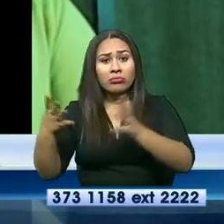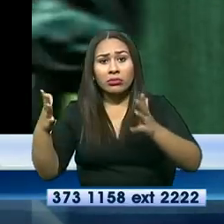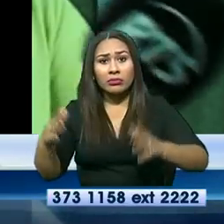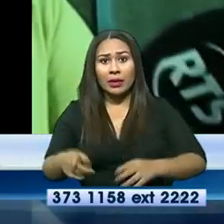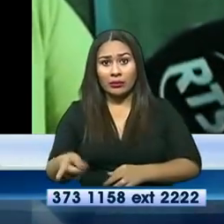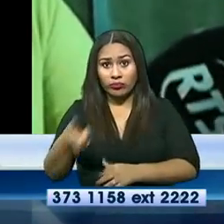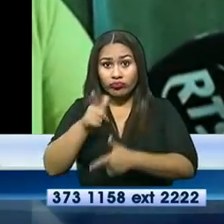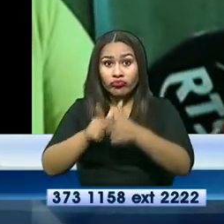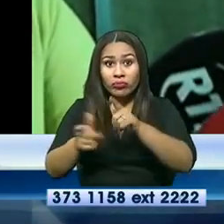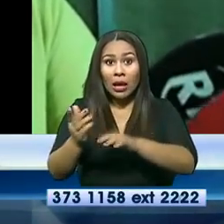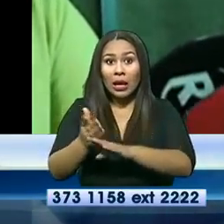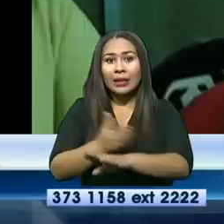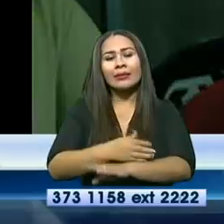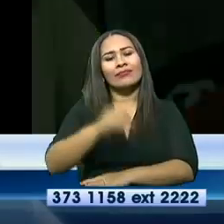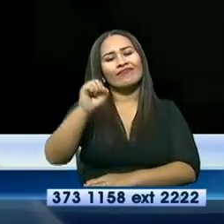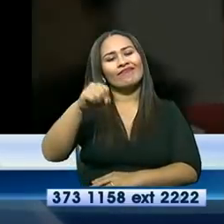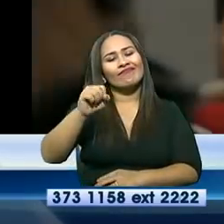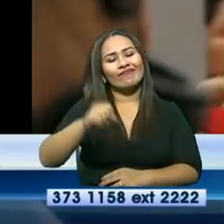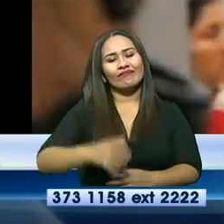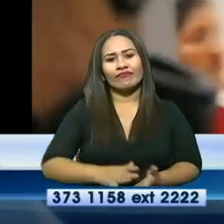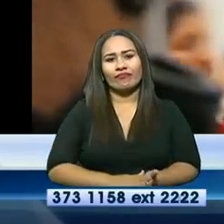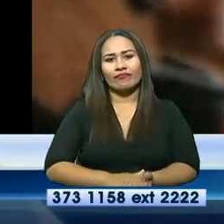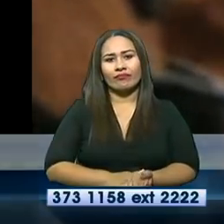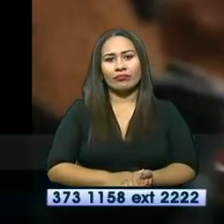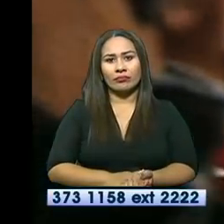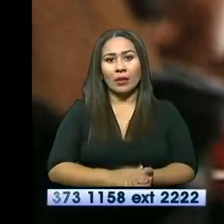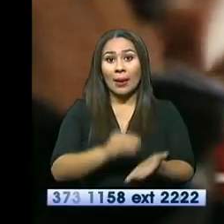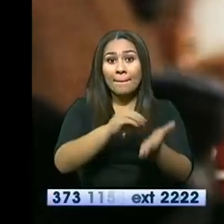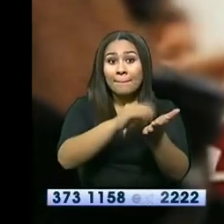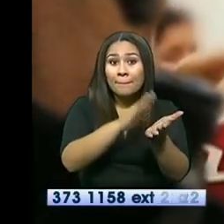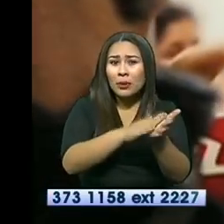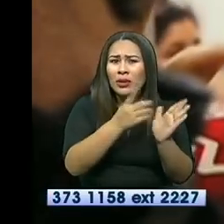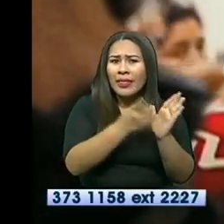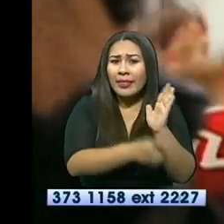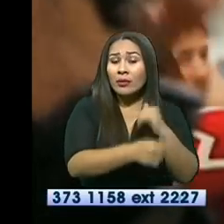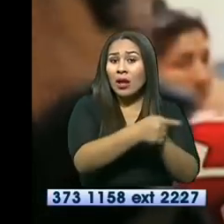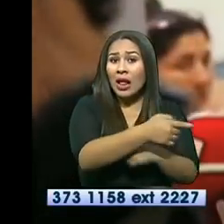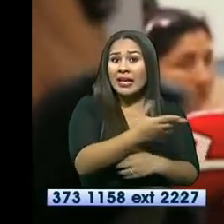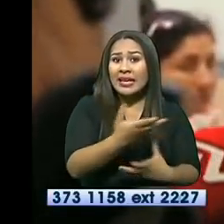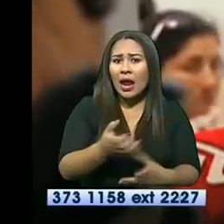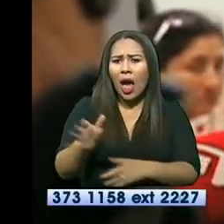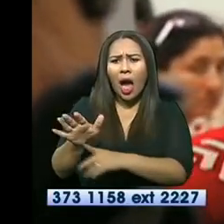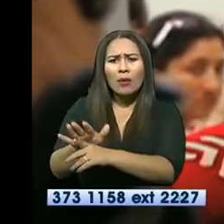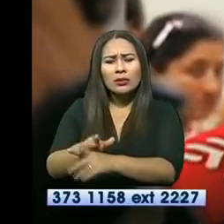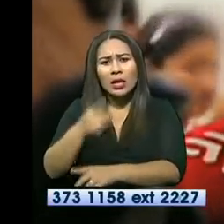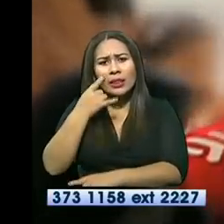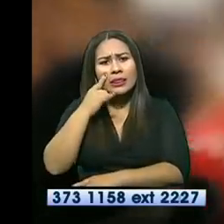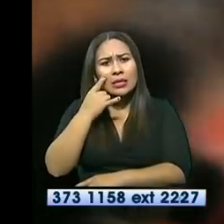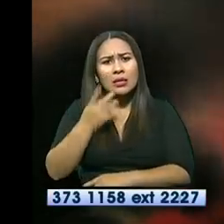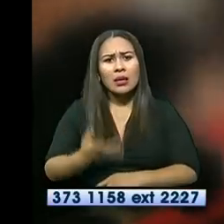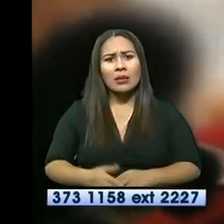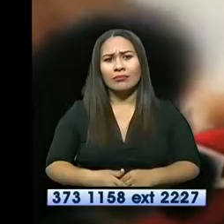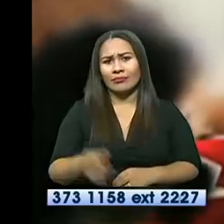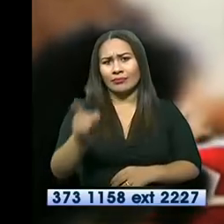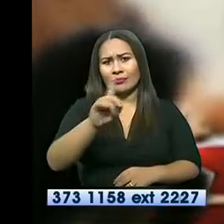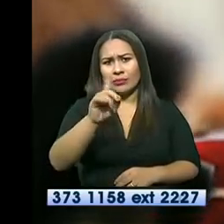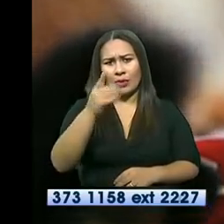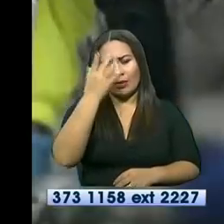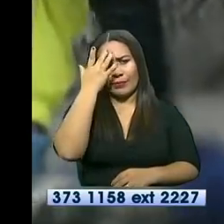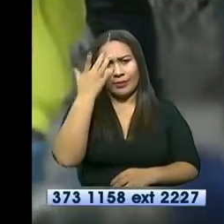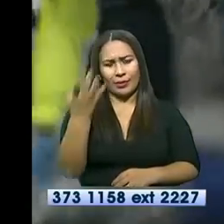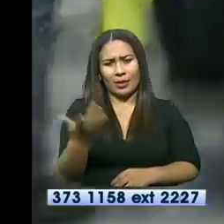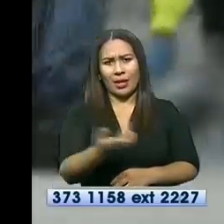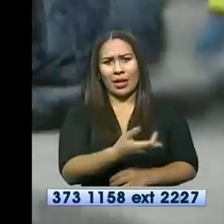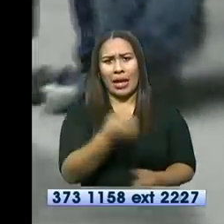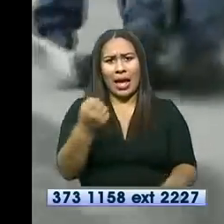tomando? Sí, hay una denuncia de que supuestamente él habría querido abusar. Sí, yo sé, no abusar porque están dentro del carro. De pronto, él